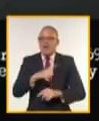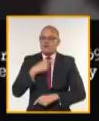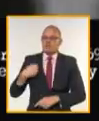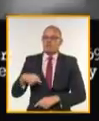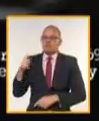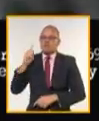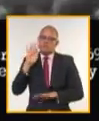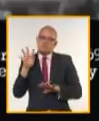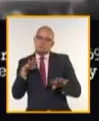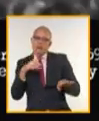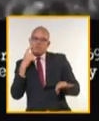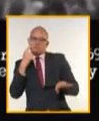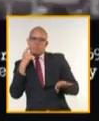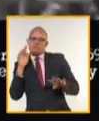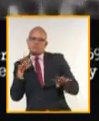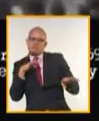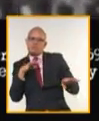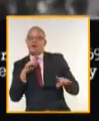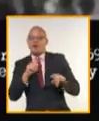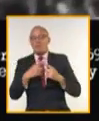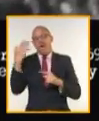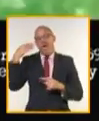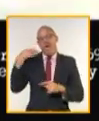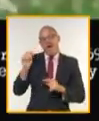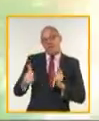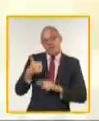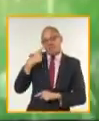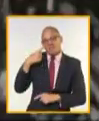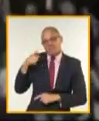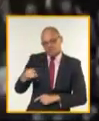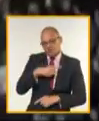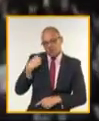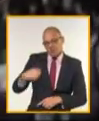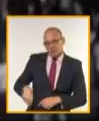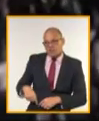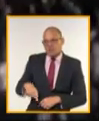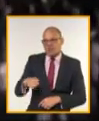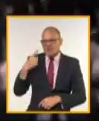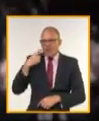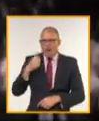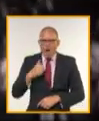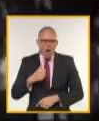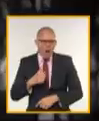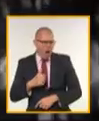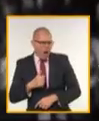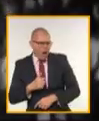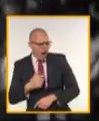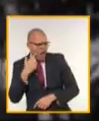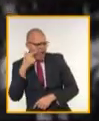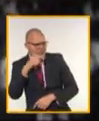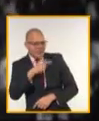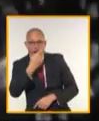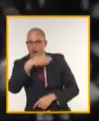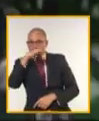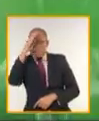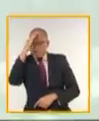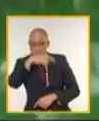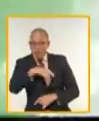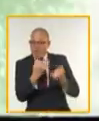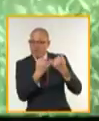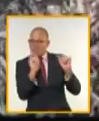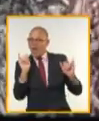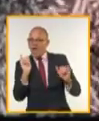Mao Zedong, aquel hecho trascendía las fronteras nacionales y Cuba se convertía en un símbolo mundial de independencia y